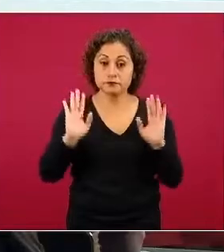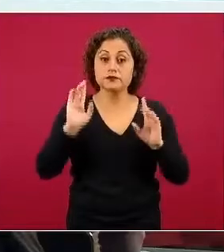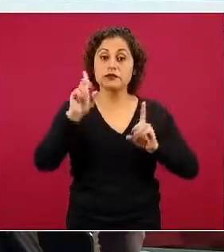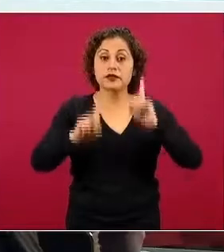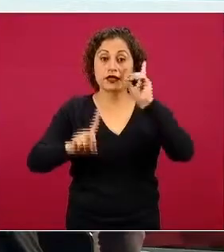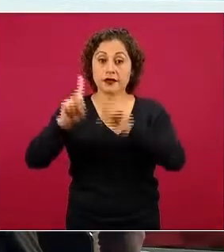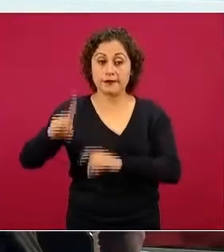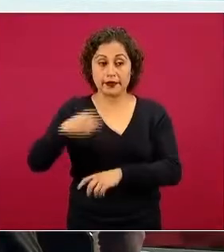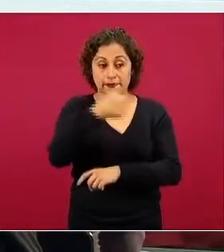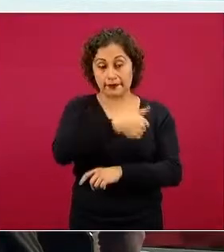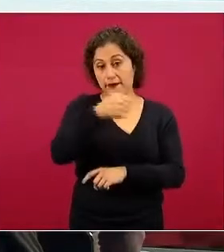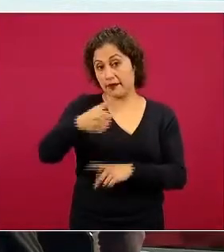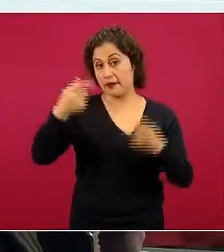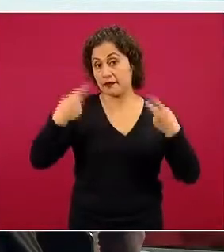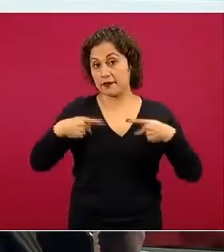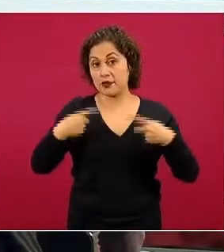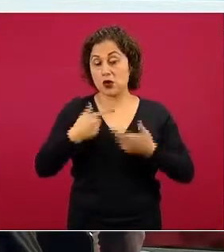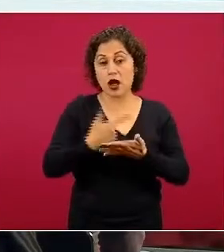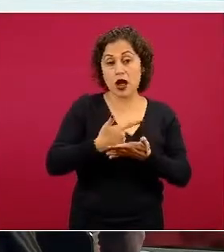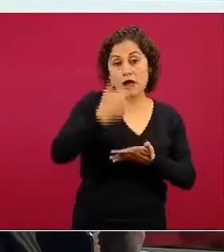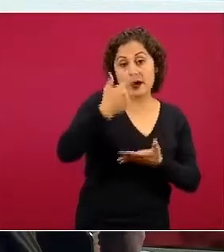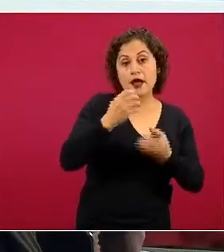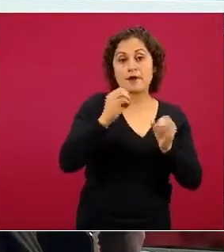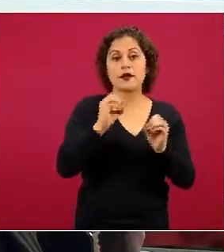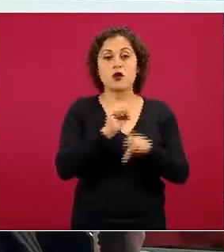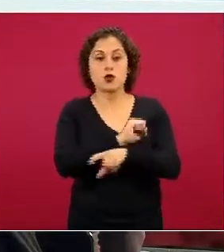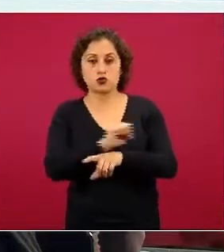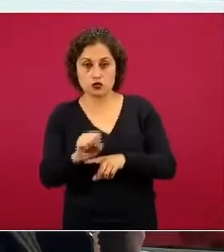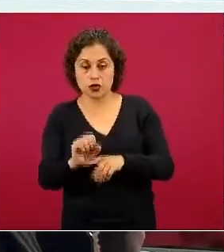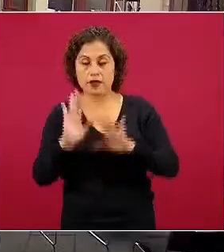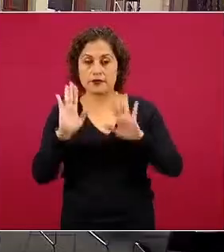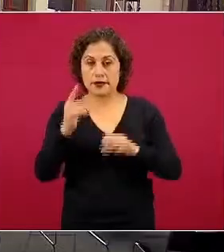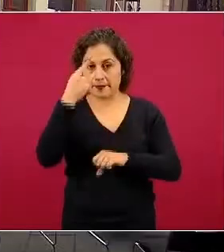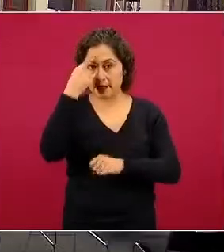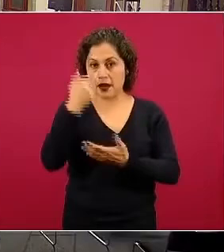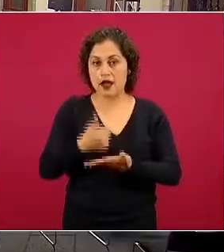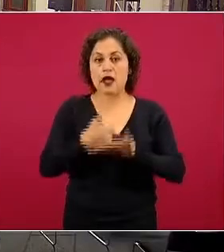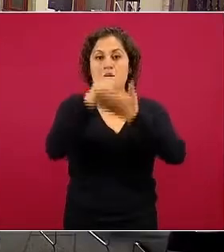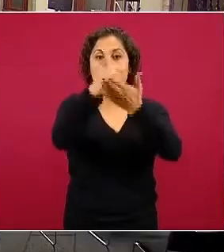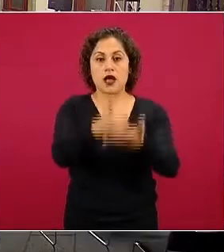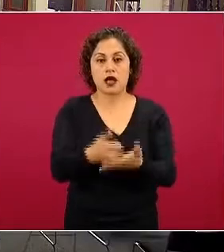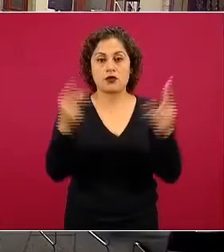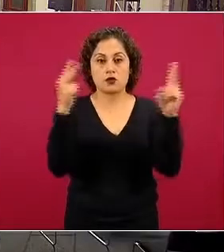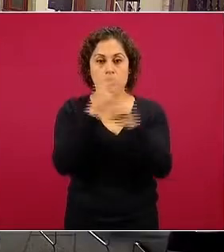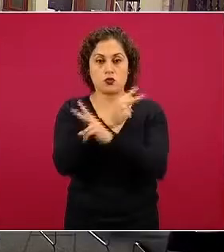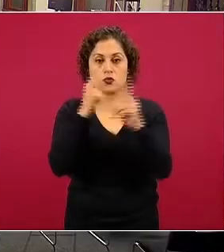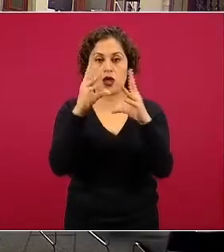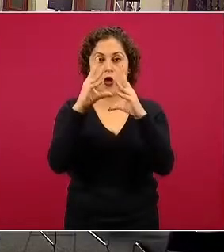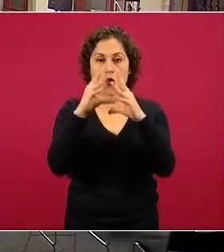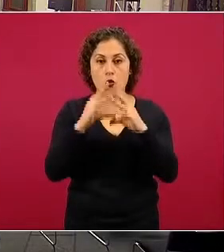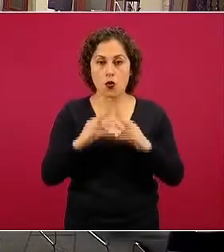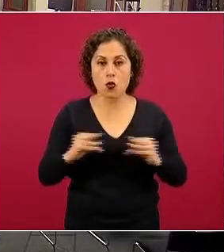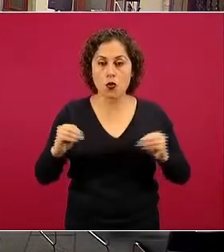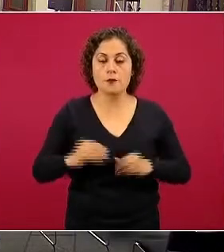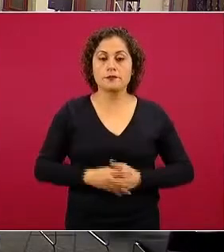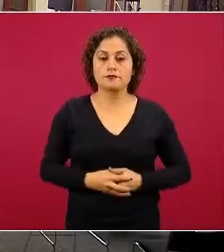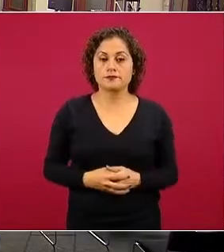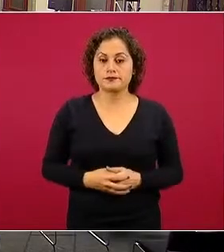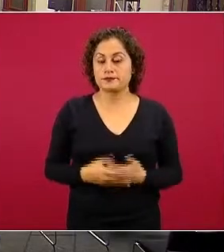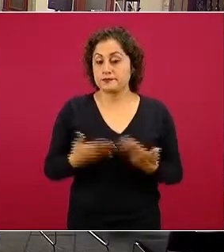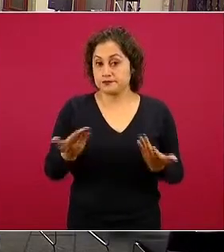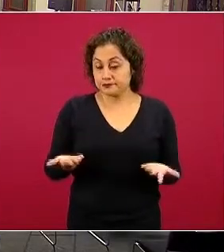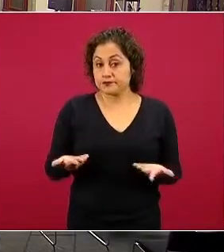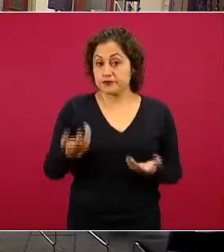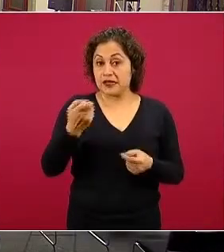una intubación para utilizar un respirador mecánico. De todos estos casos